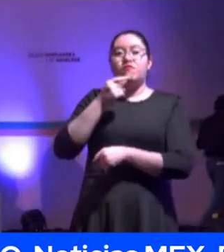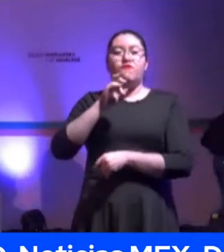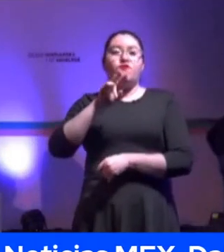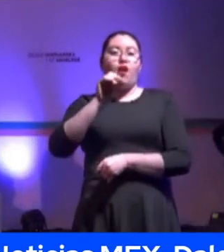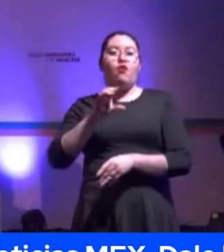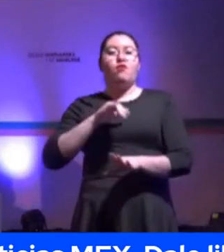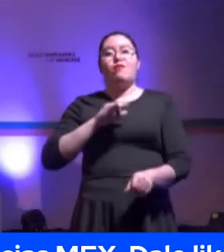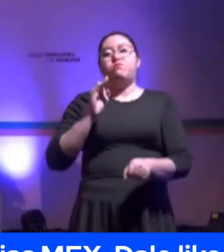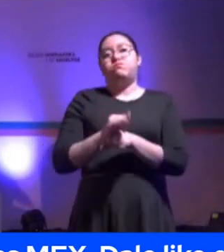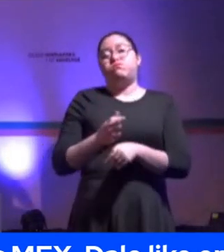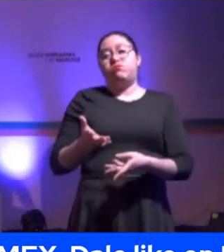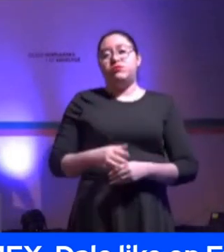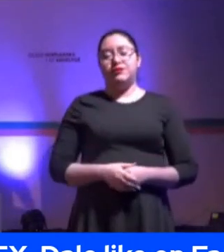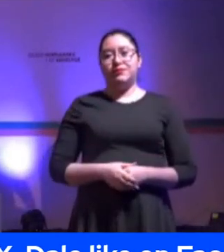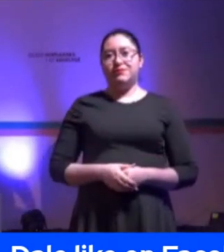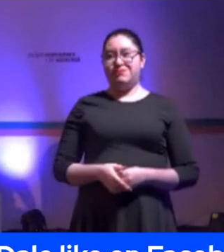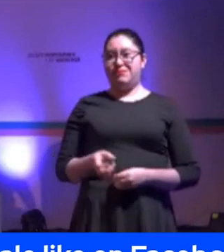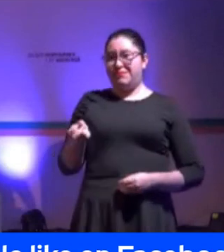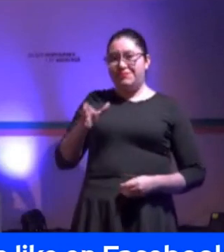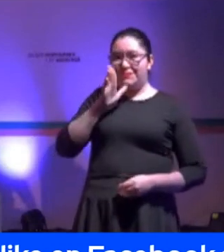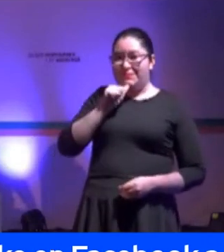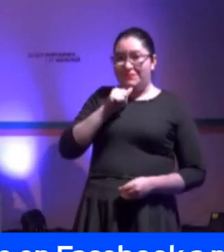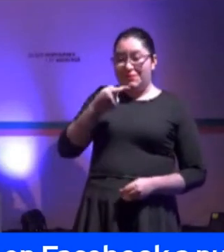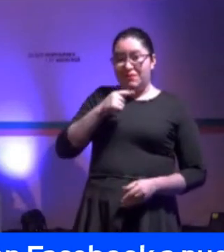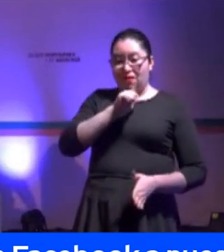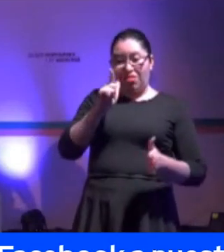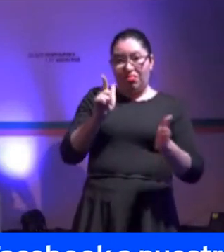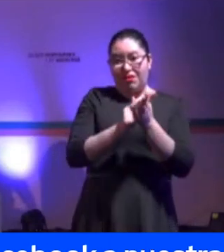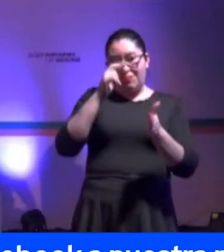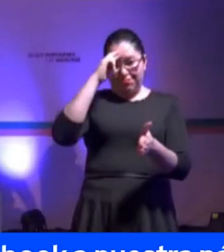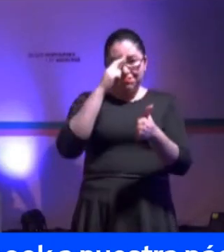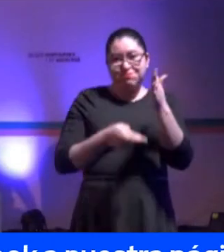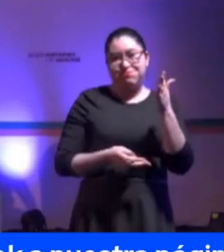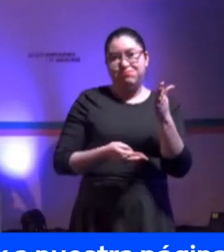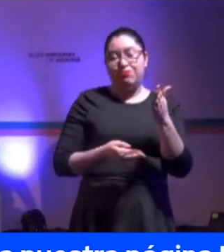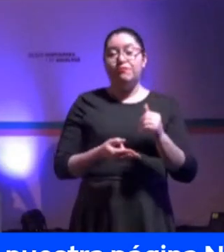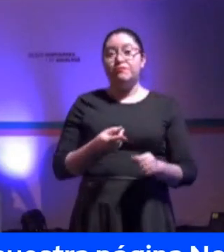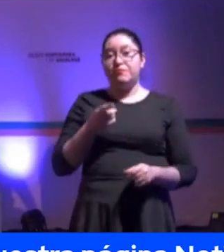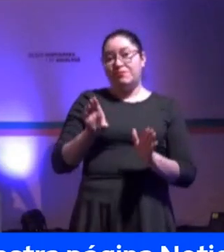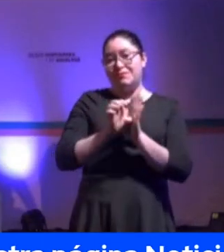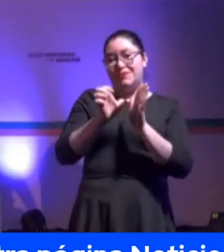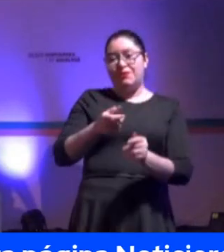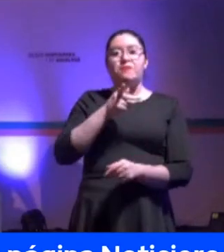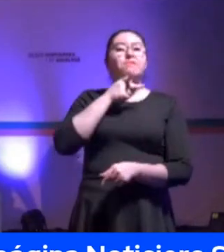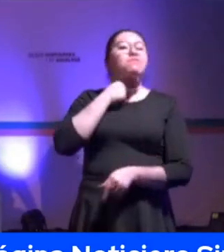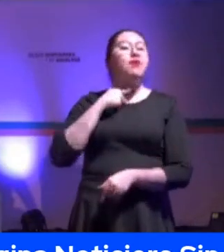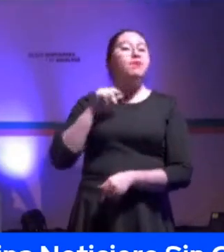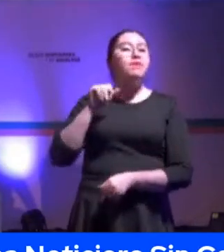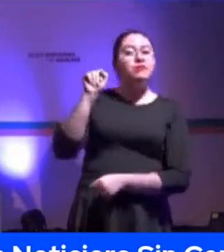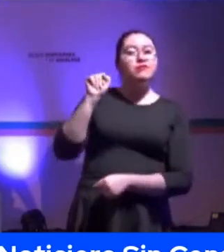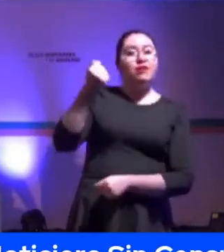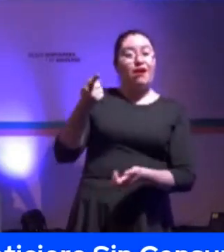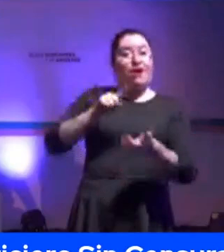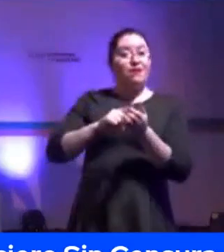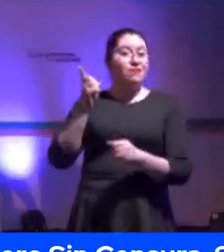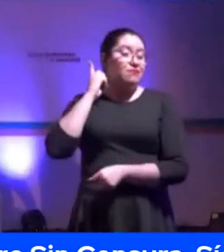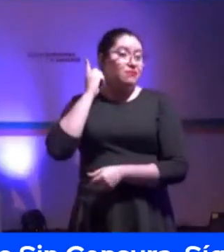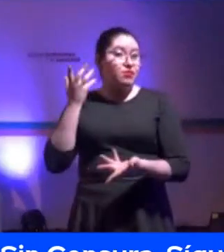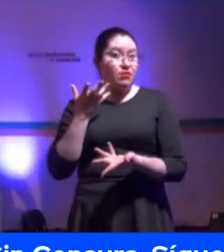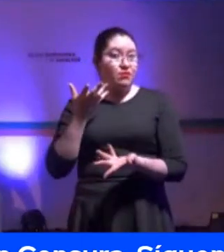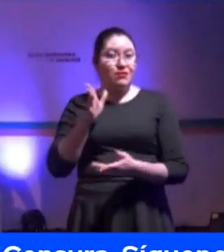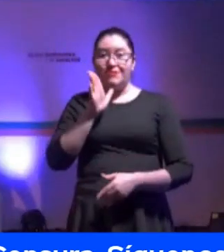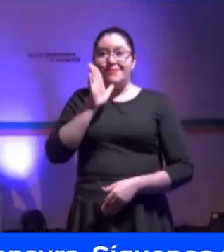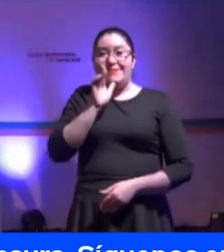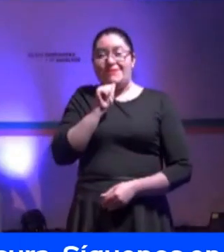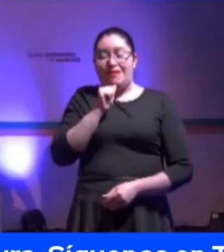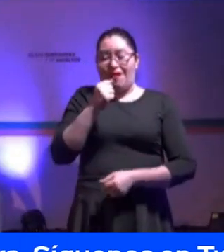que eso no se puede hacer, eso es ilegal. Está dentro de las leyes. Por ejemplo, el sindicato de Pemex, que sus líderes eran diputados, no lo pudieron hacer